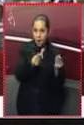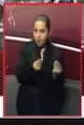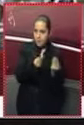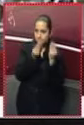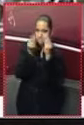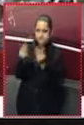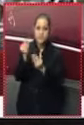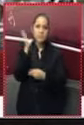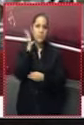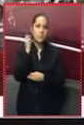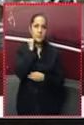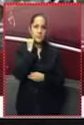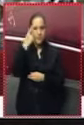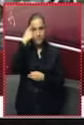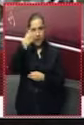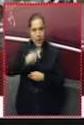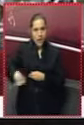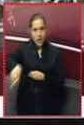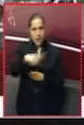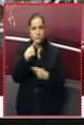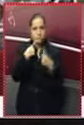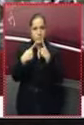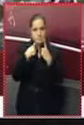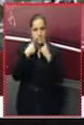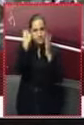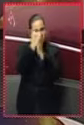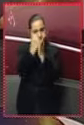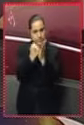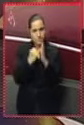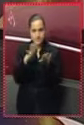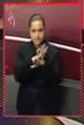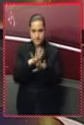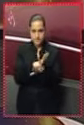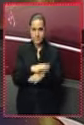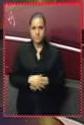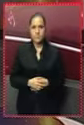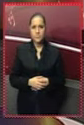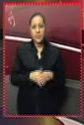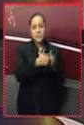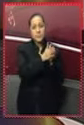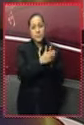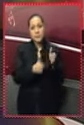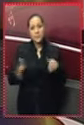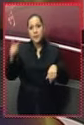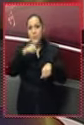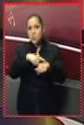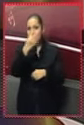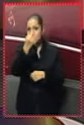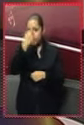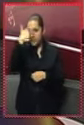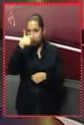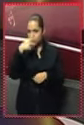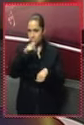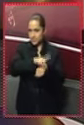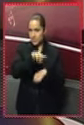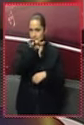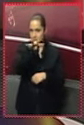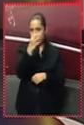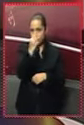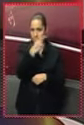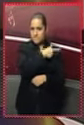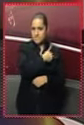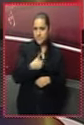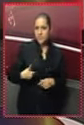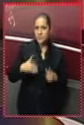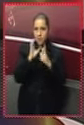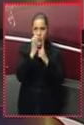Senado para sus efectos constitucionales. Y al filo de las 9 de la noche de este 19 de octubre, la presidenta de la